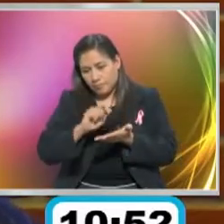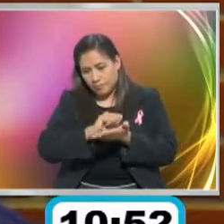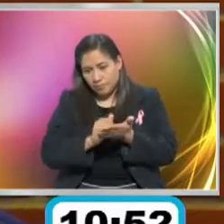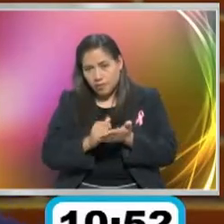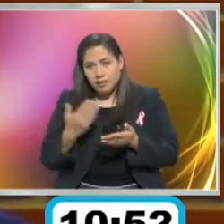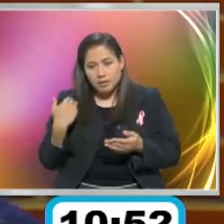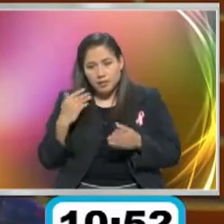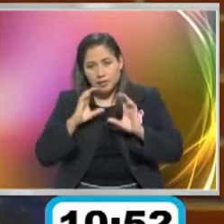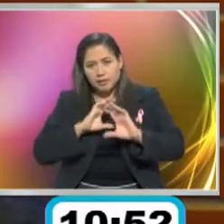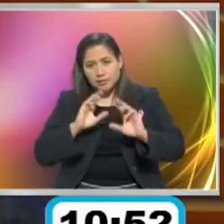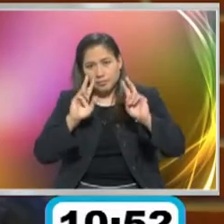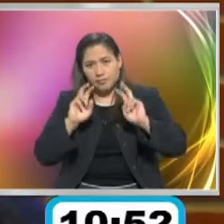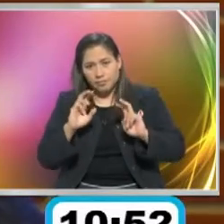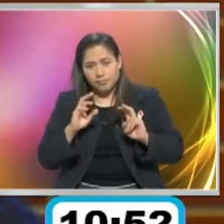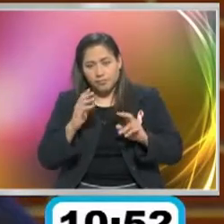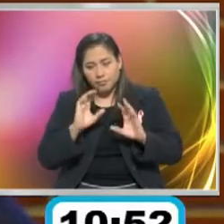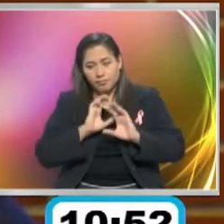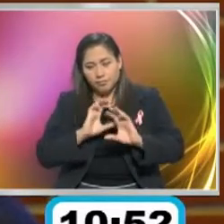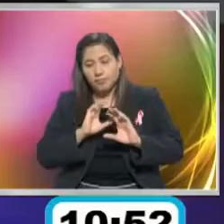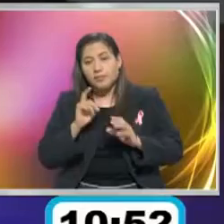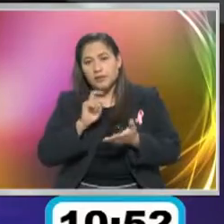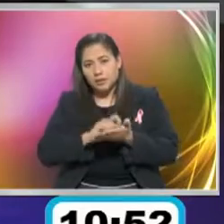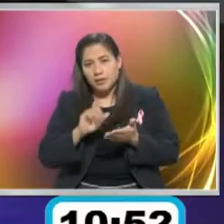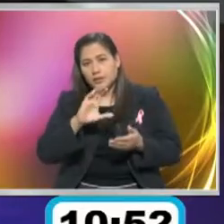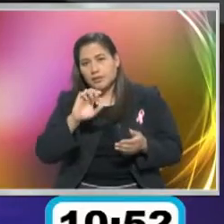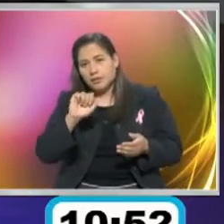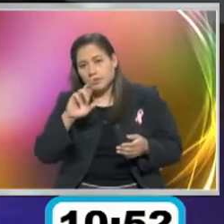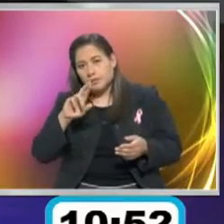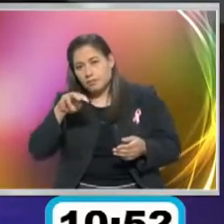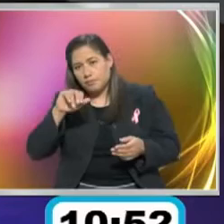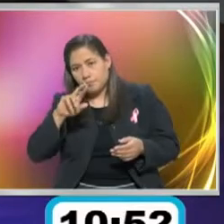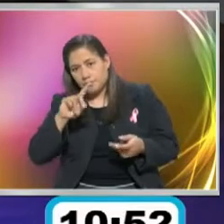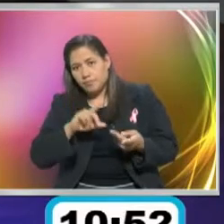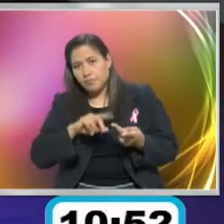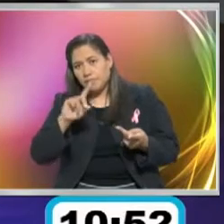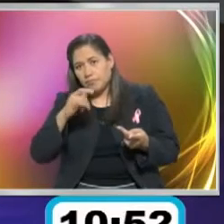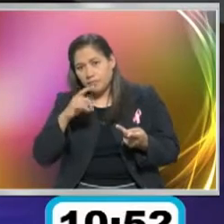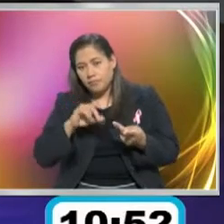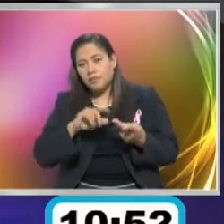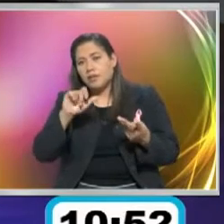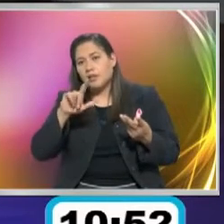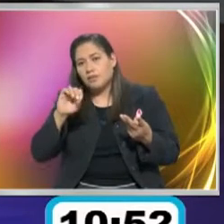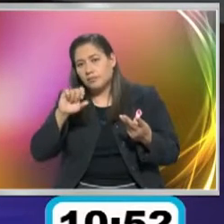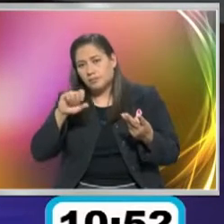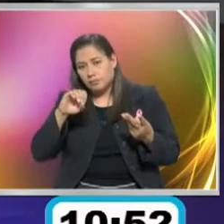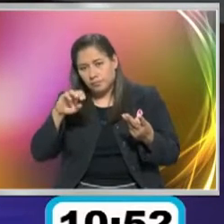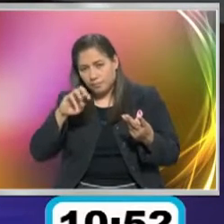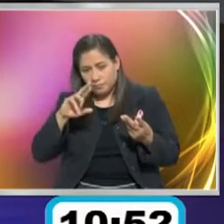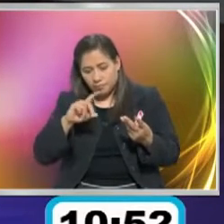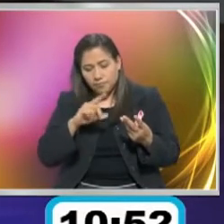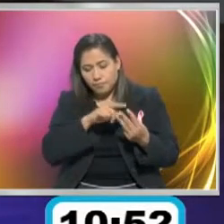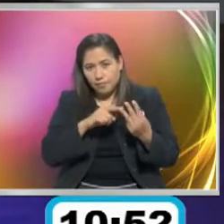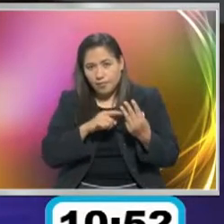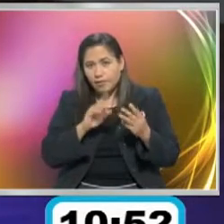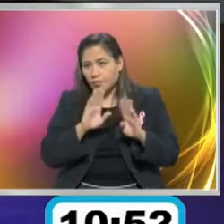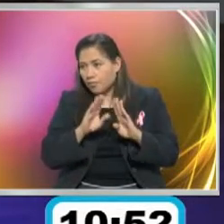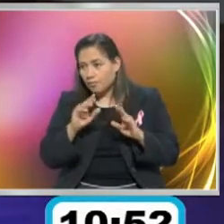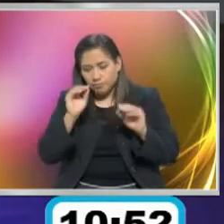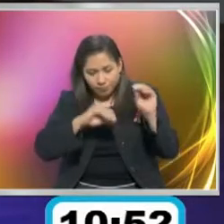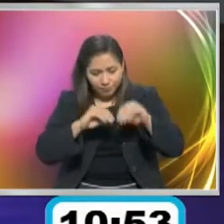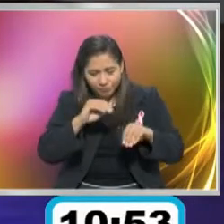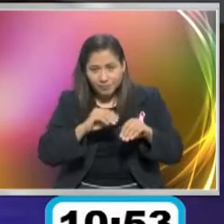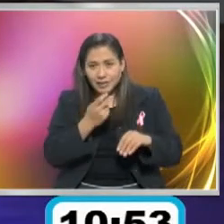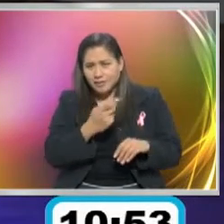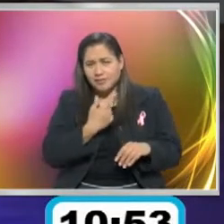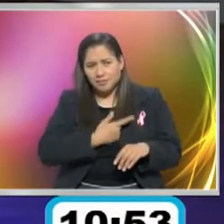canción que acabo de cantar. Muy bien. La escribió también César Miranda, Diego España, Alonso Mercado, entonces, pues bueno, se hizo ahí una capirotada de algo que